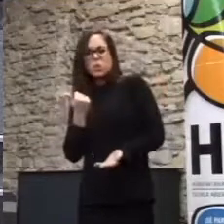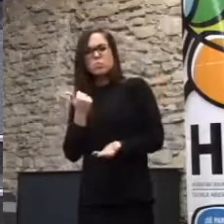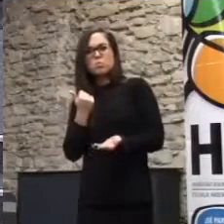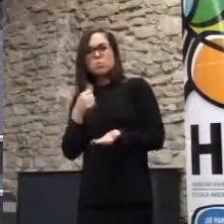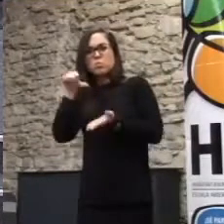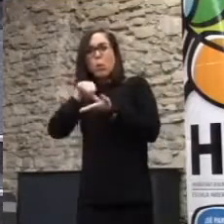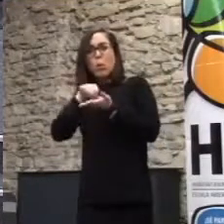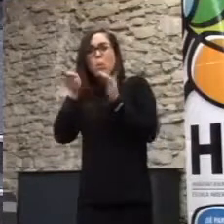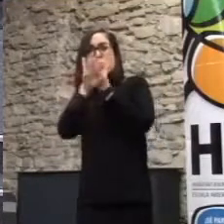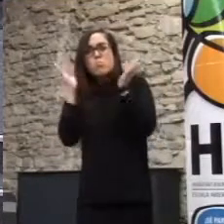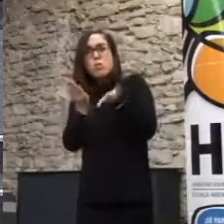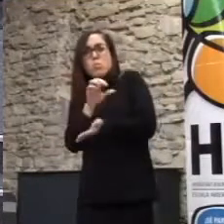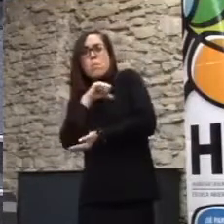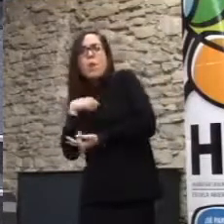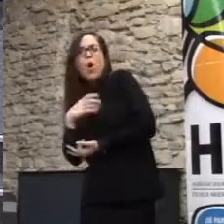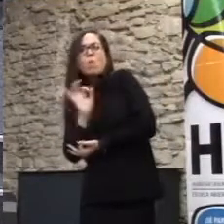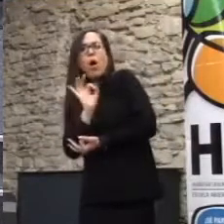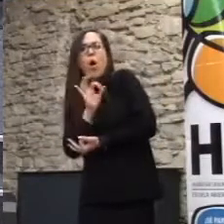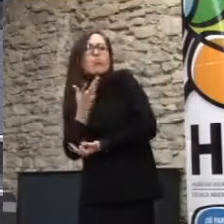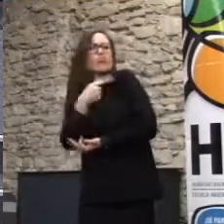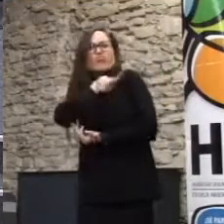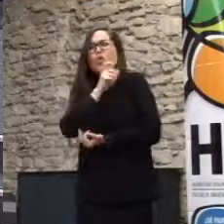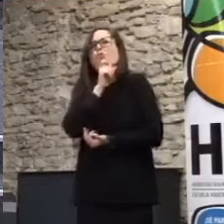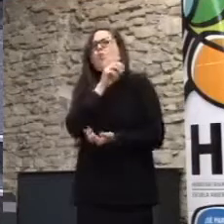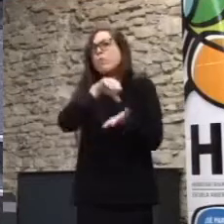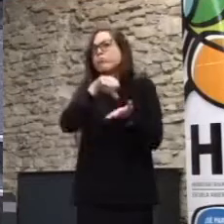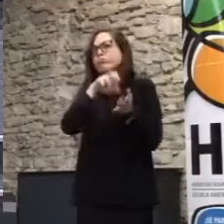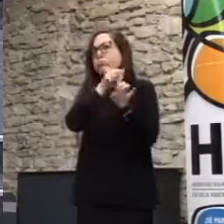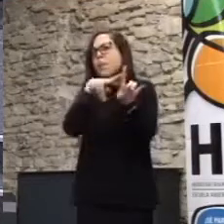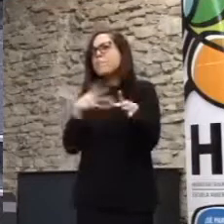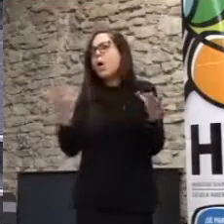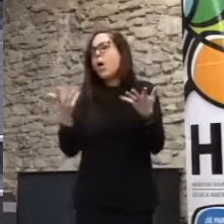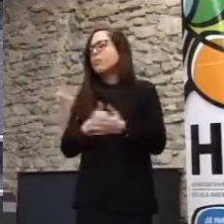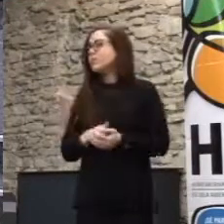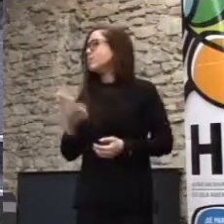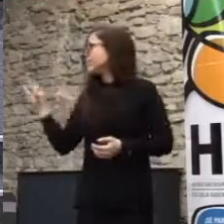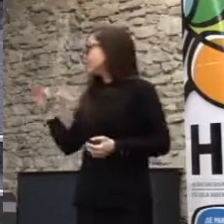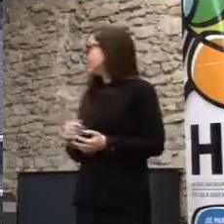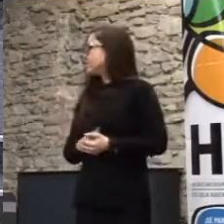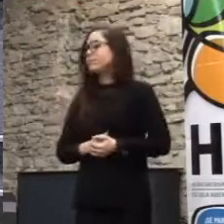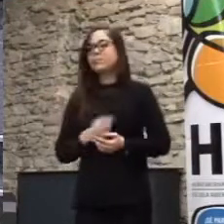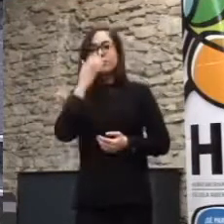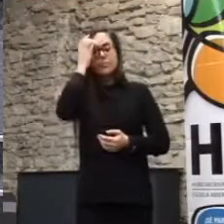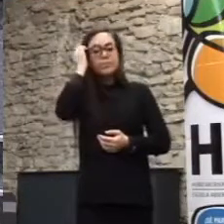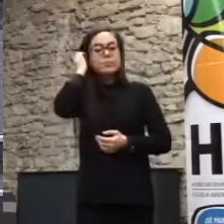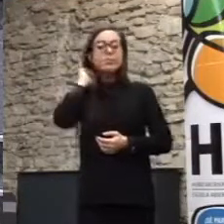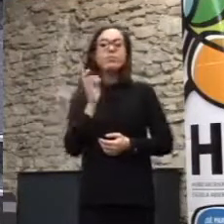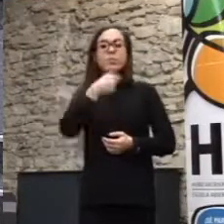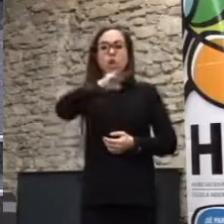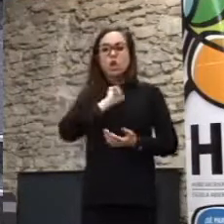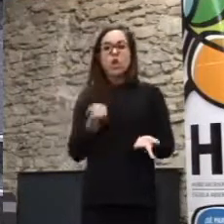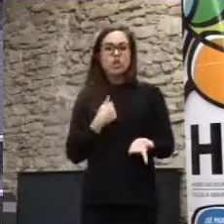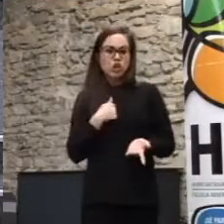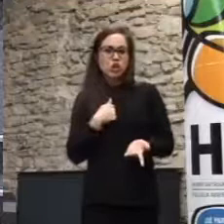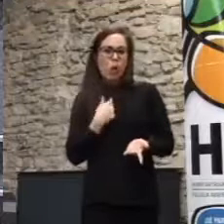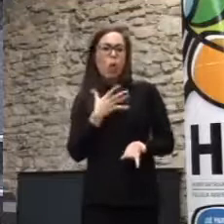propia esfera. ¿Qué sensaciones tenéis de cara a quienes nos acompañan? Somos una sociedad, no sé en el resto, pero en Vitoria, la que nos gusta